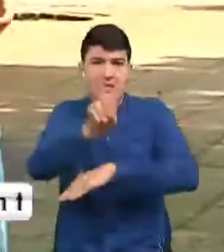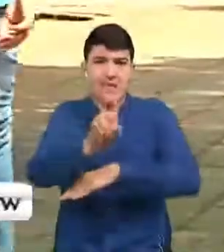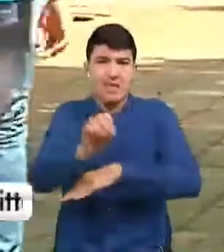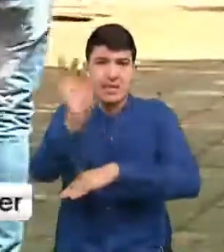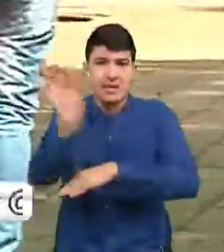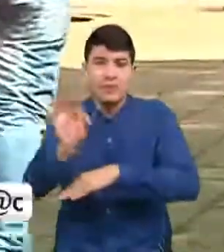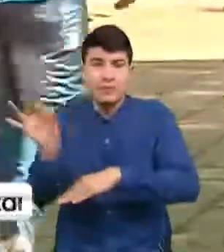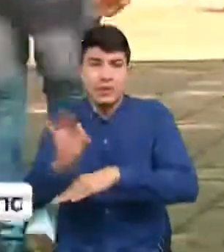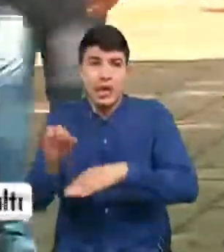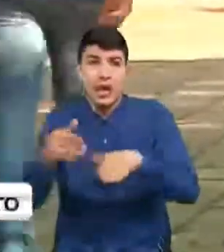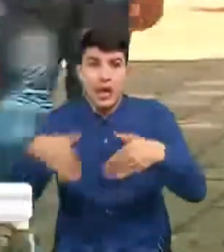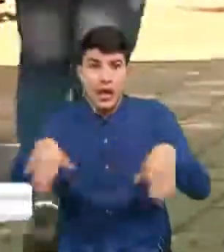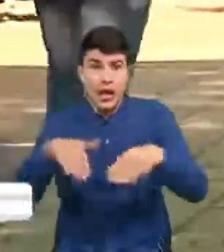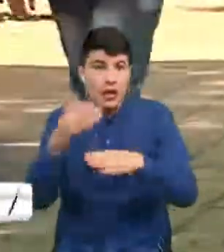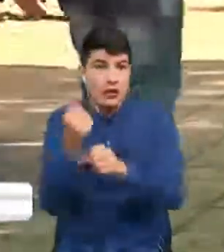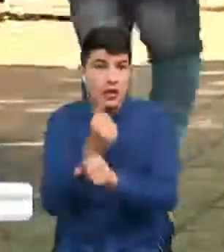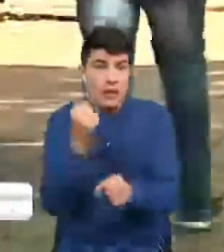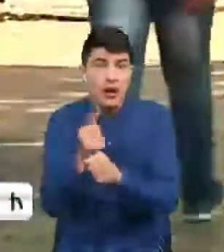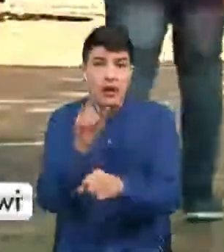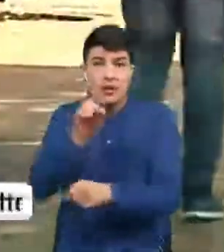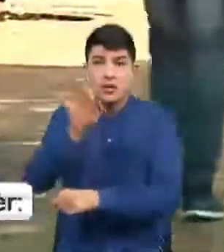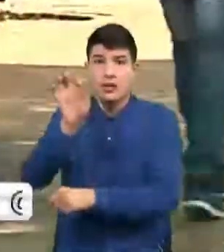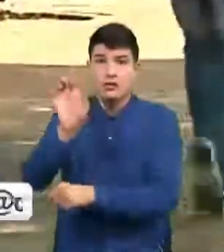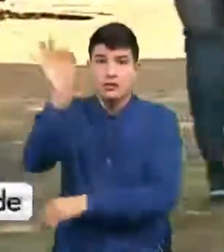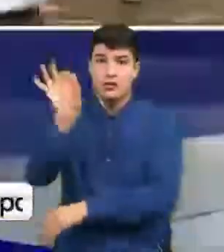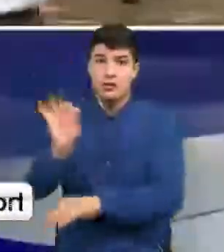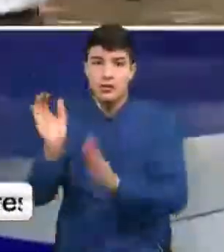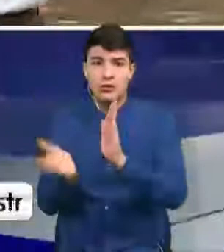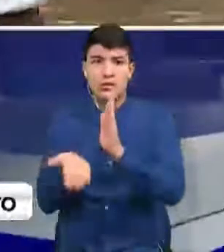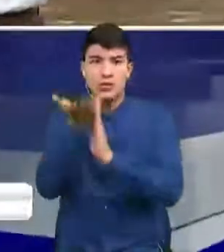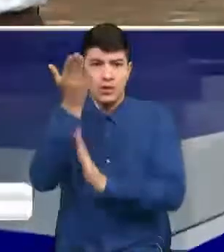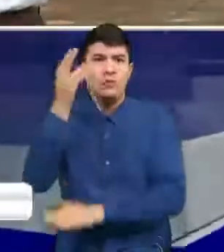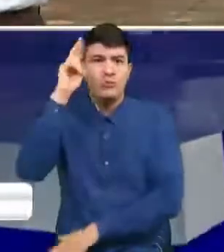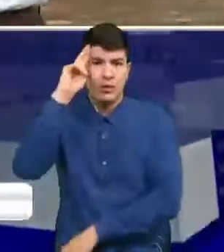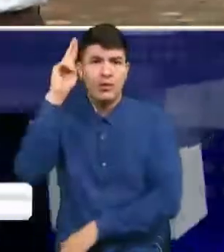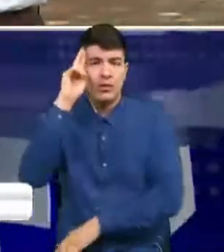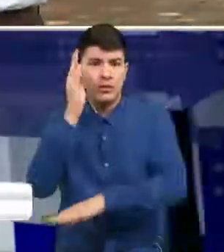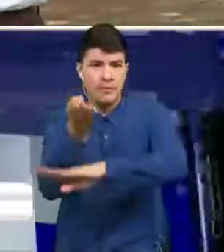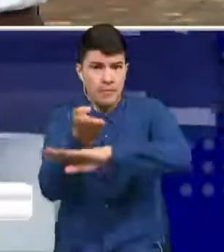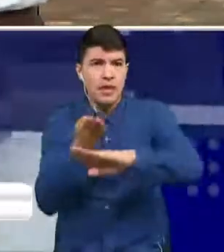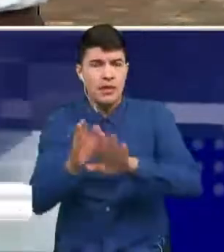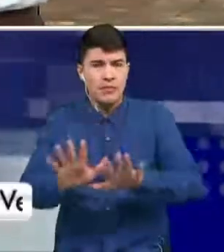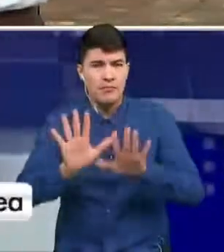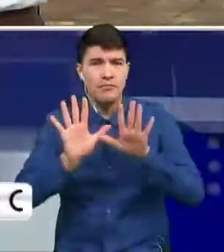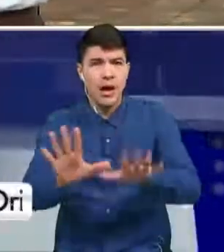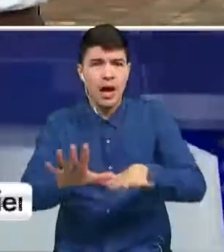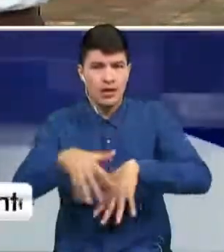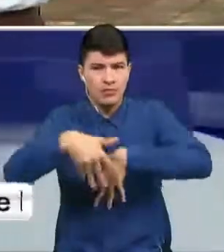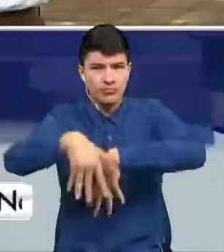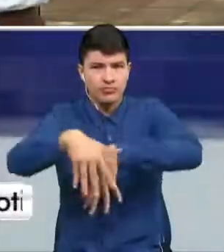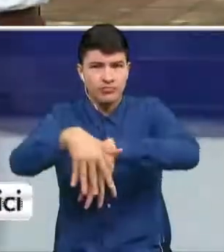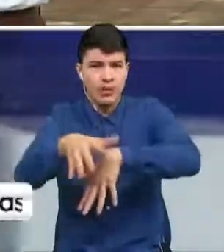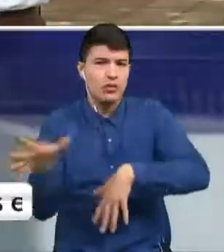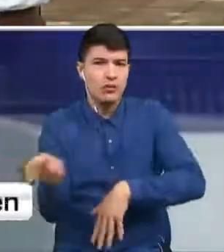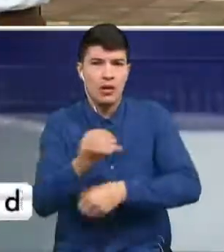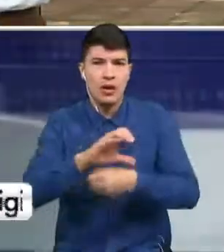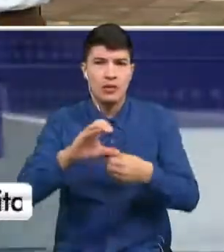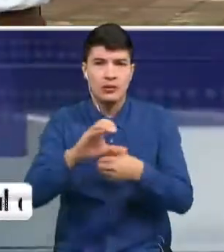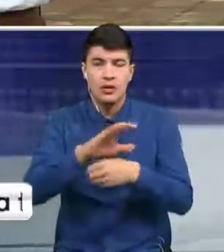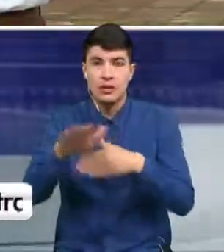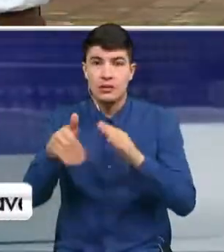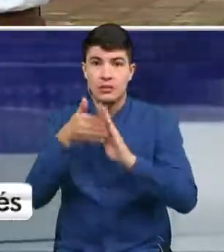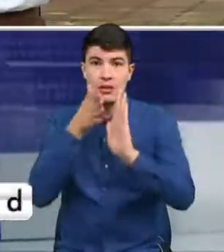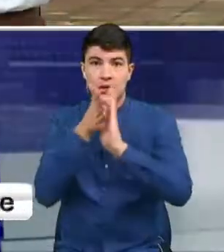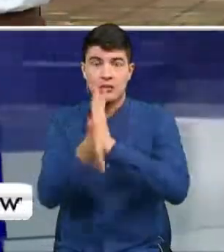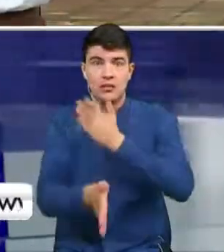ya alcanza el 18 por ciento y por esto están convocando un paro cívico está la información compañeros que registramos con la cámara de